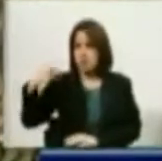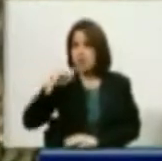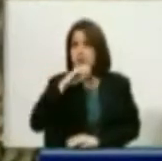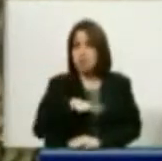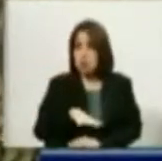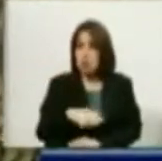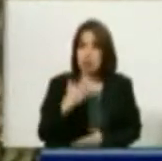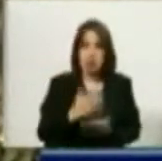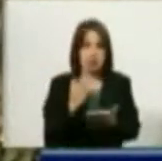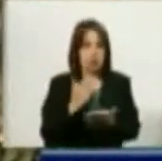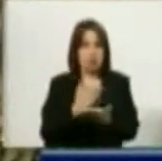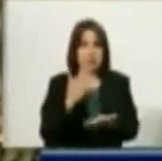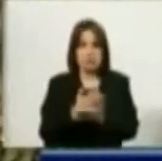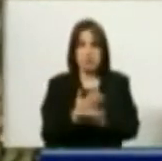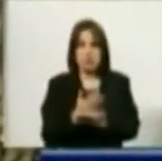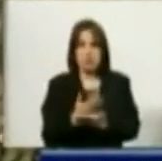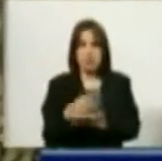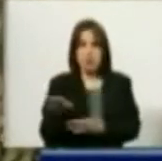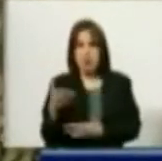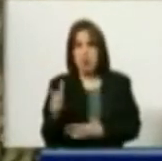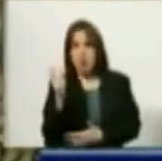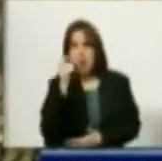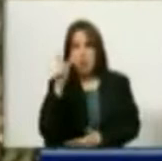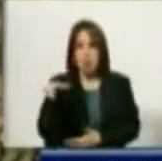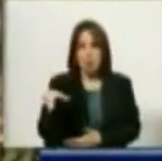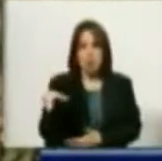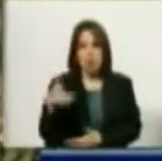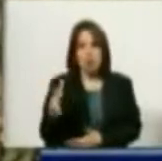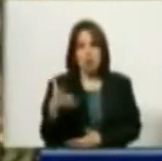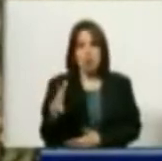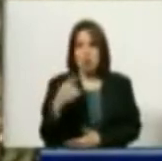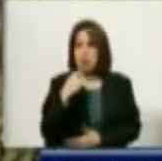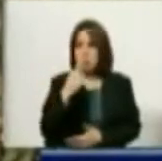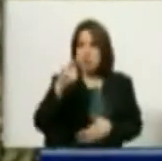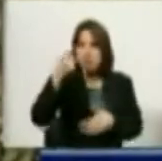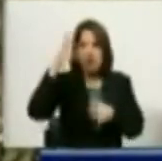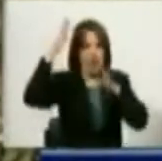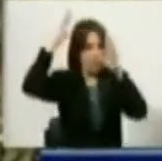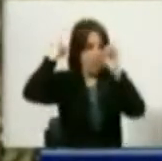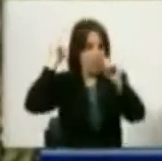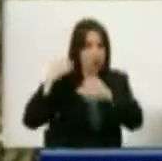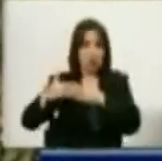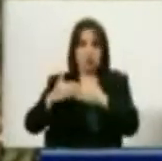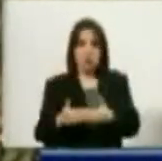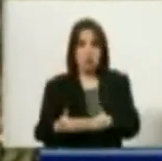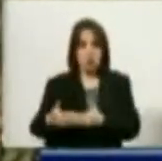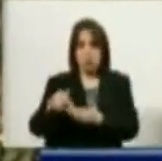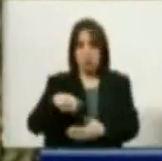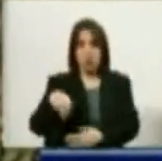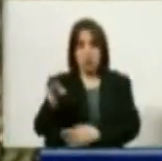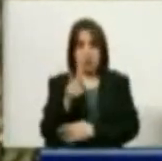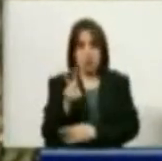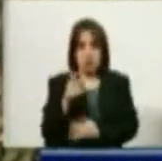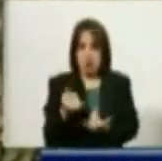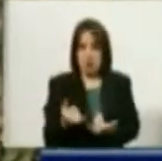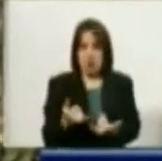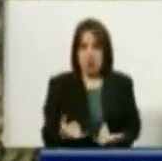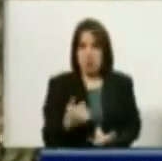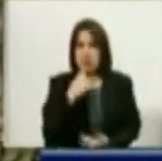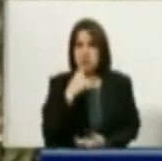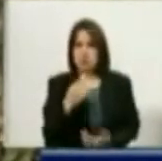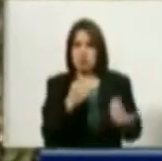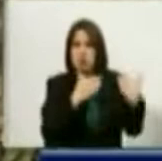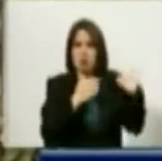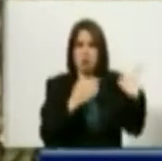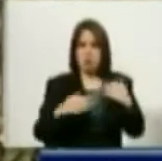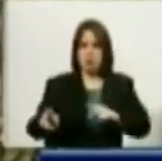como siempre pues Irving es más o menos como como decía el embajador de Estados Unidos en Venezuela ahorita o el encargado